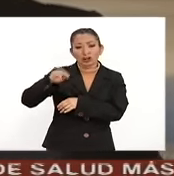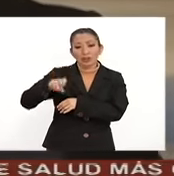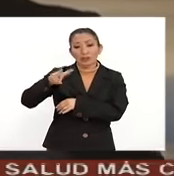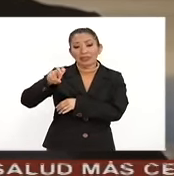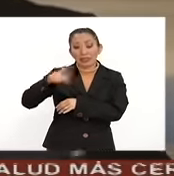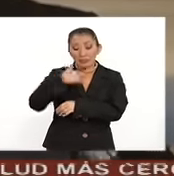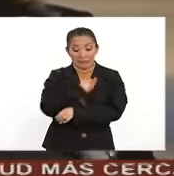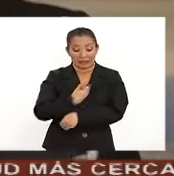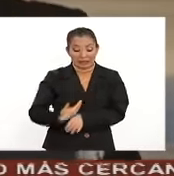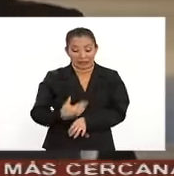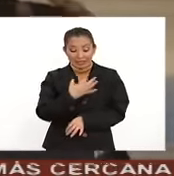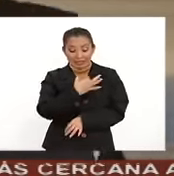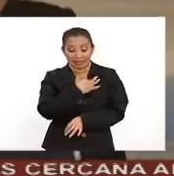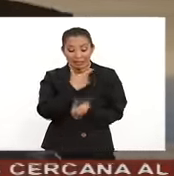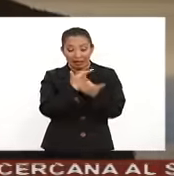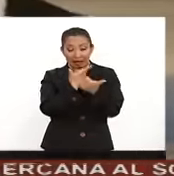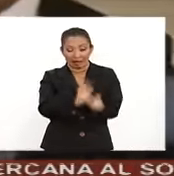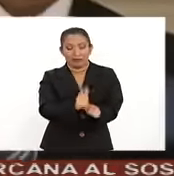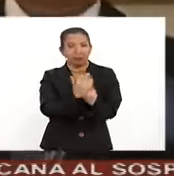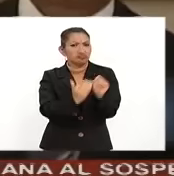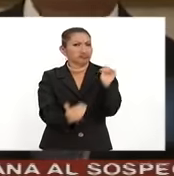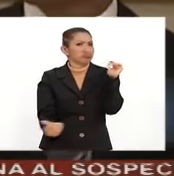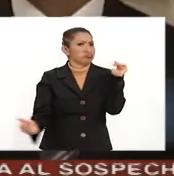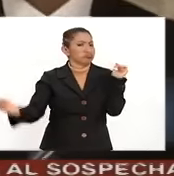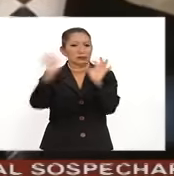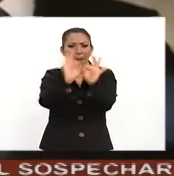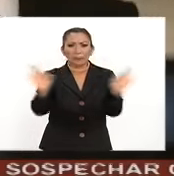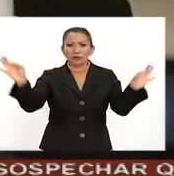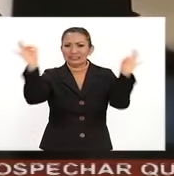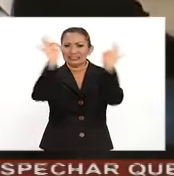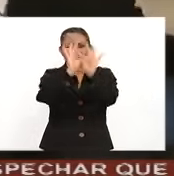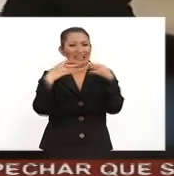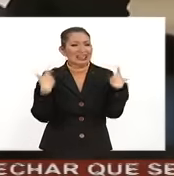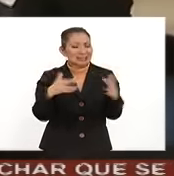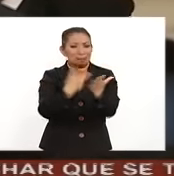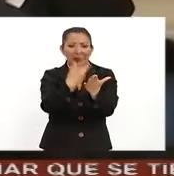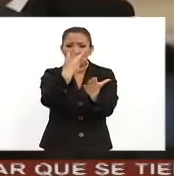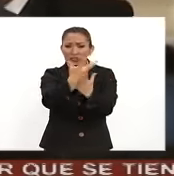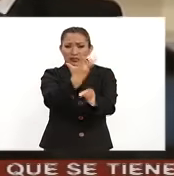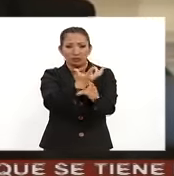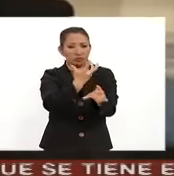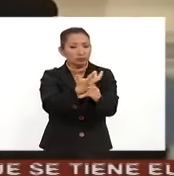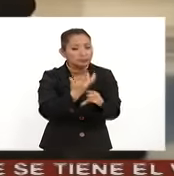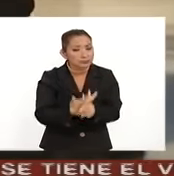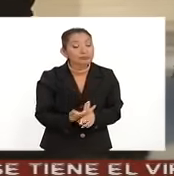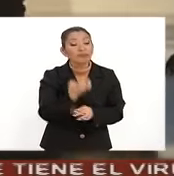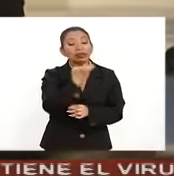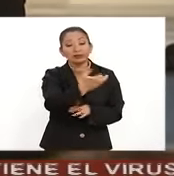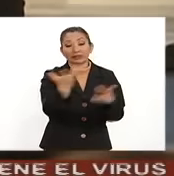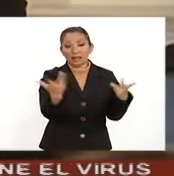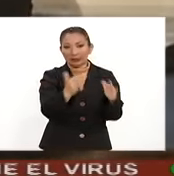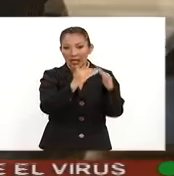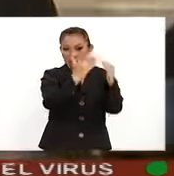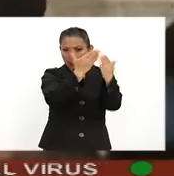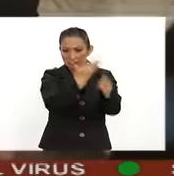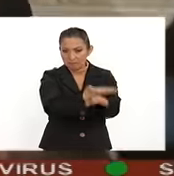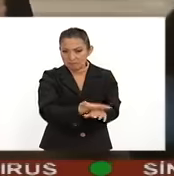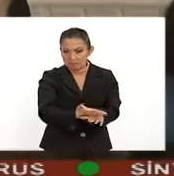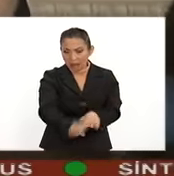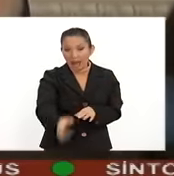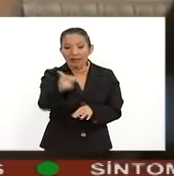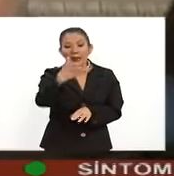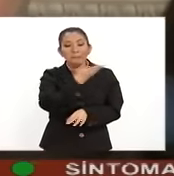la Medalla Presidencial de la Libertad, el máximo reconocimiento a un civil en los Estados Unidos. Esto se realizó en la Casa Blanca y